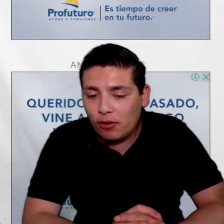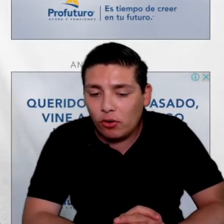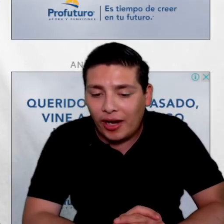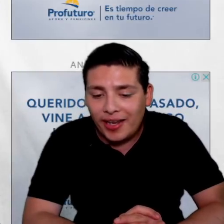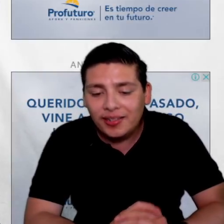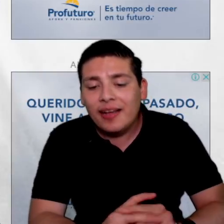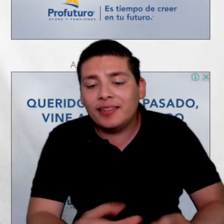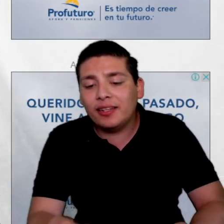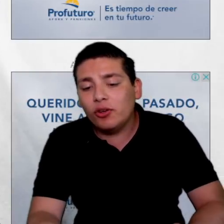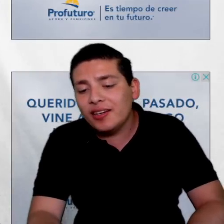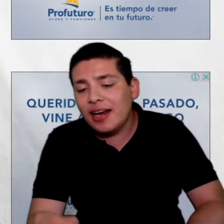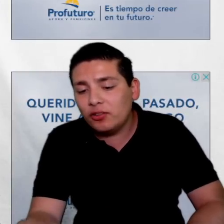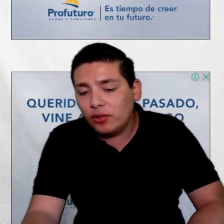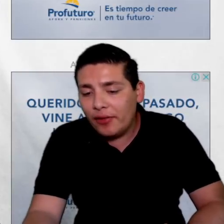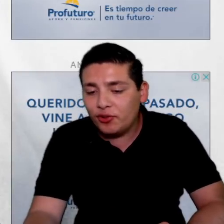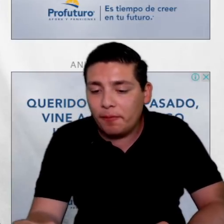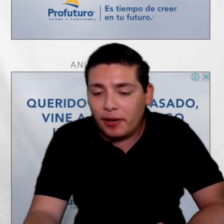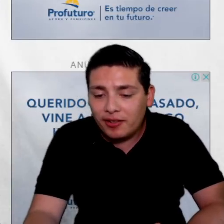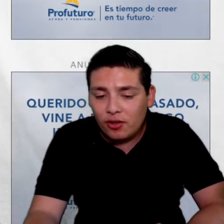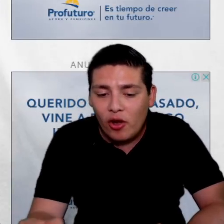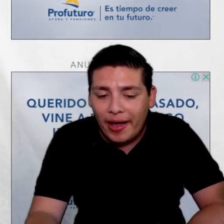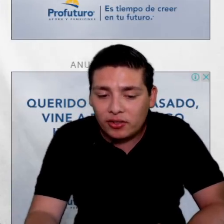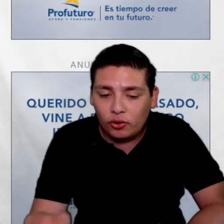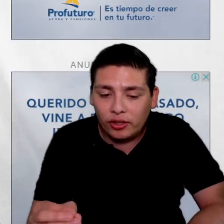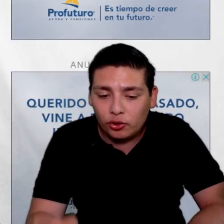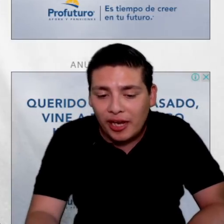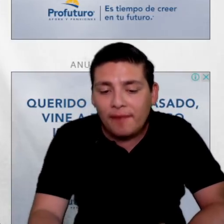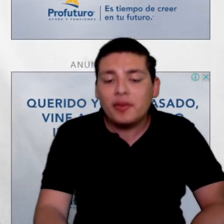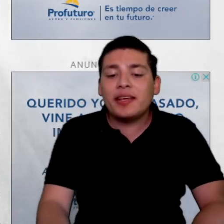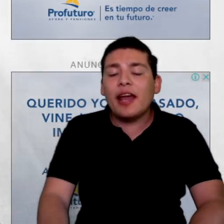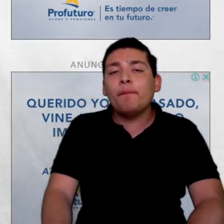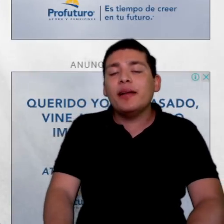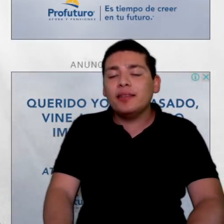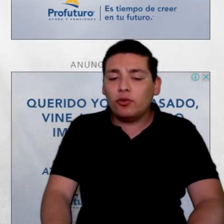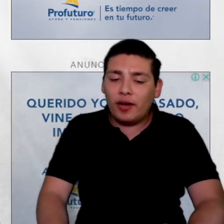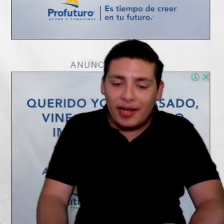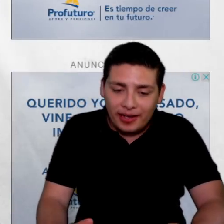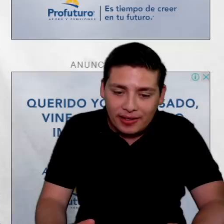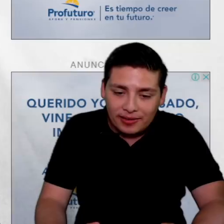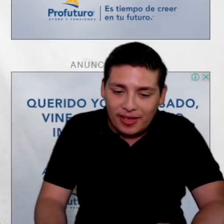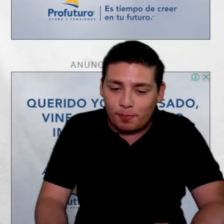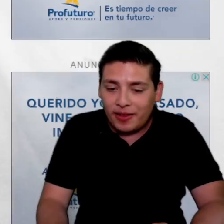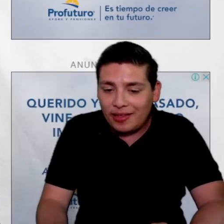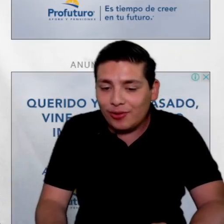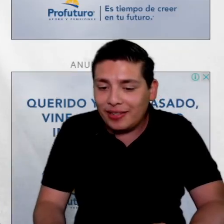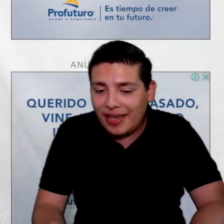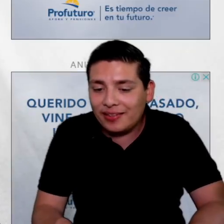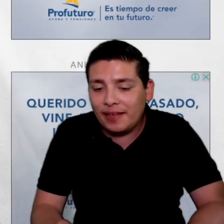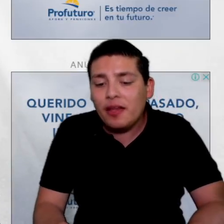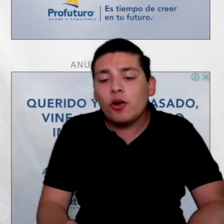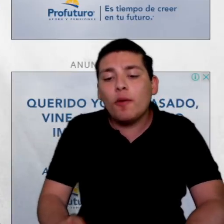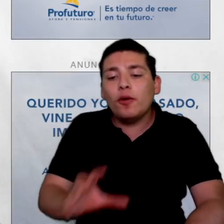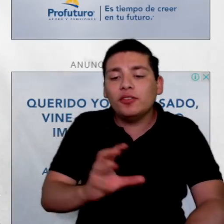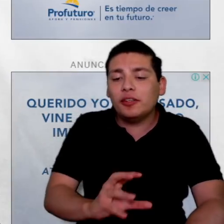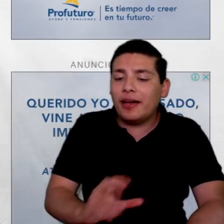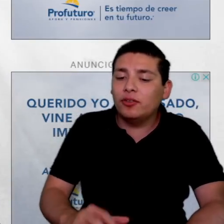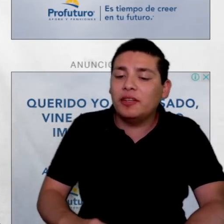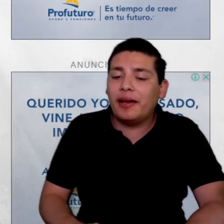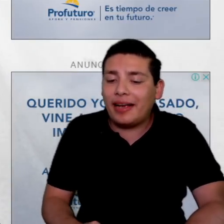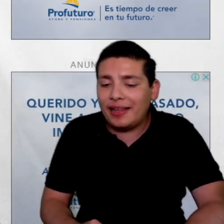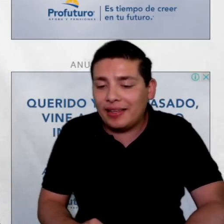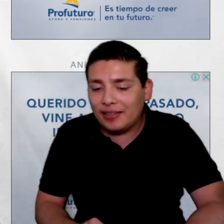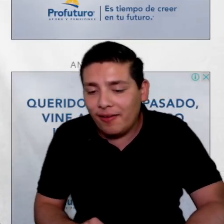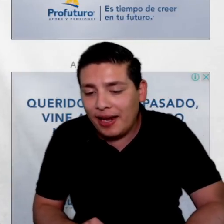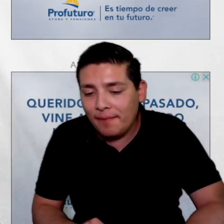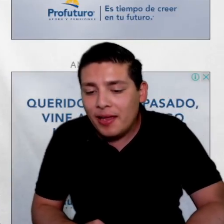principales aliados locales sectores relacionados del Partido Acción Nacional y a personajes desprendidos de este, como los hermanos